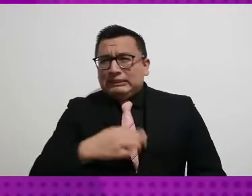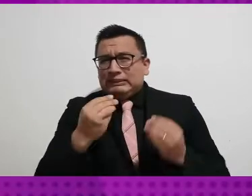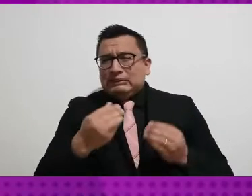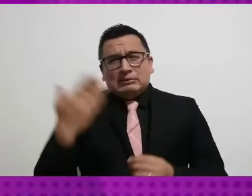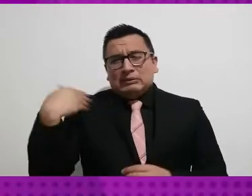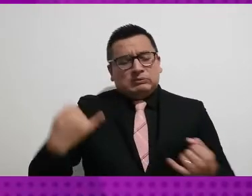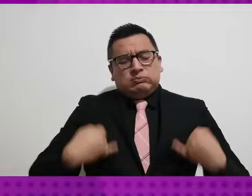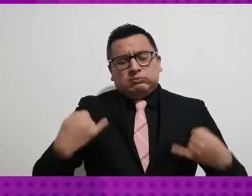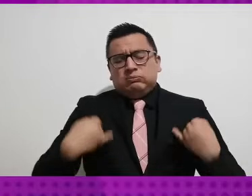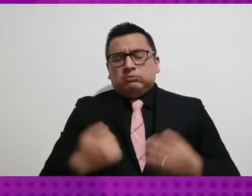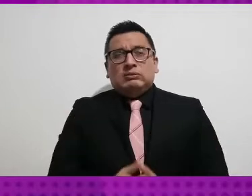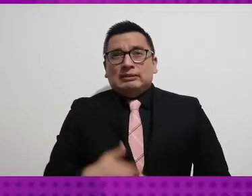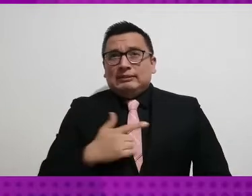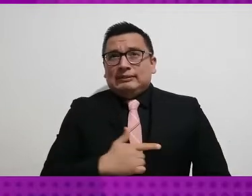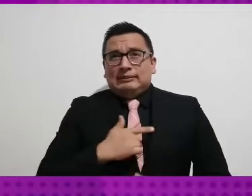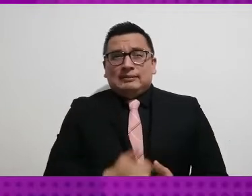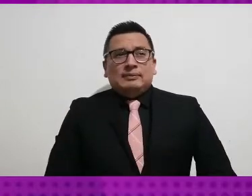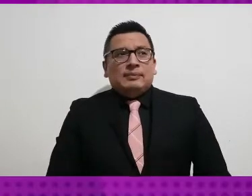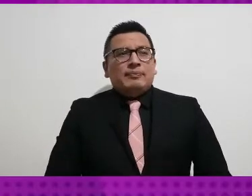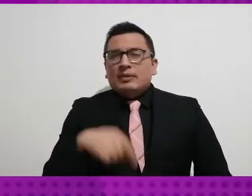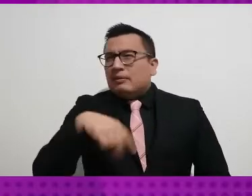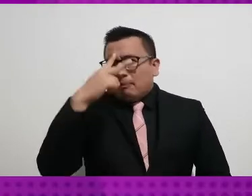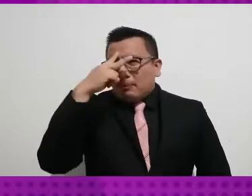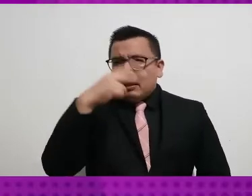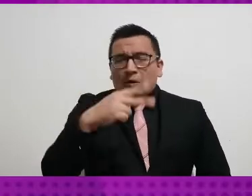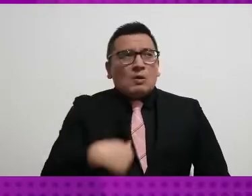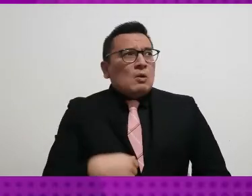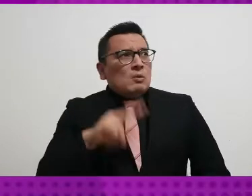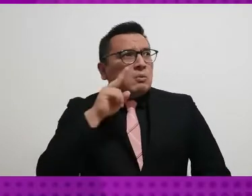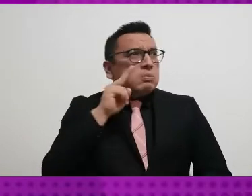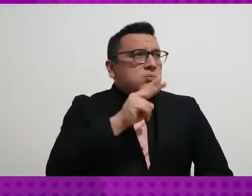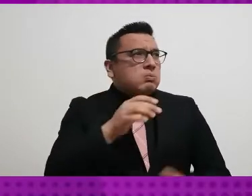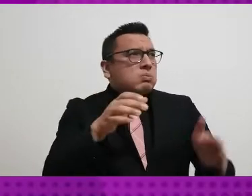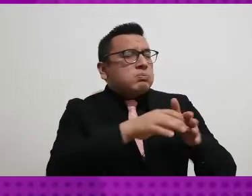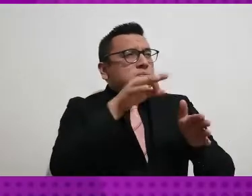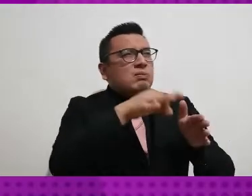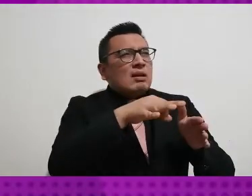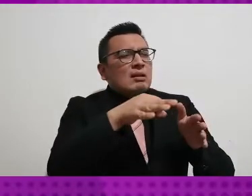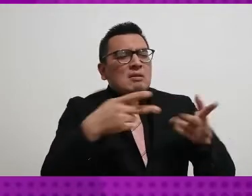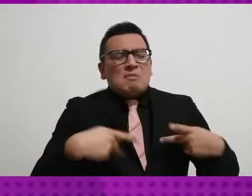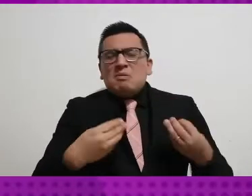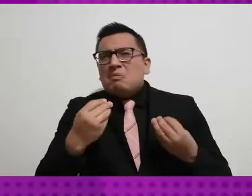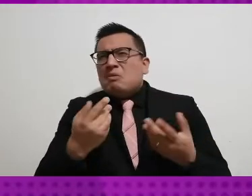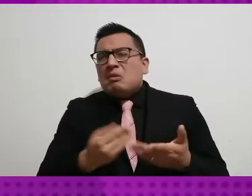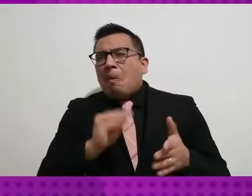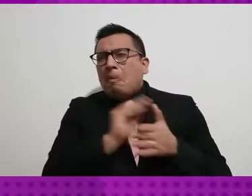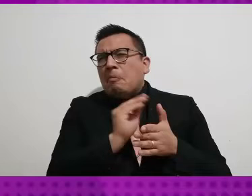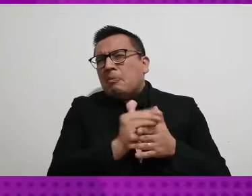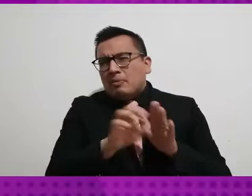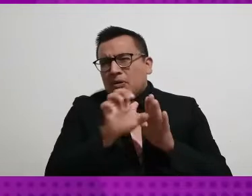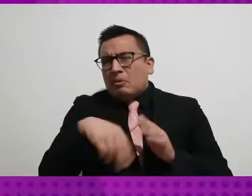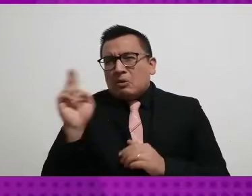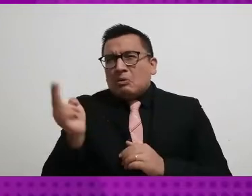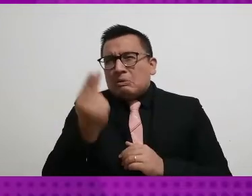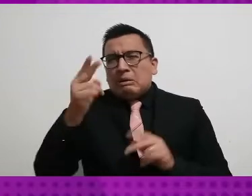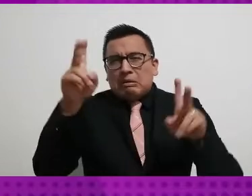de situaciones. La materia electoral en México siempre había sido como pues, una materia que no se le da mucha importancia dentro de la facultad